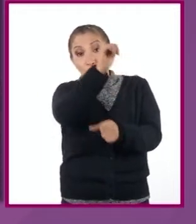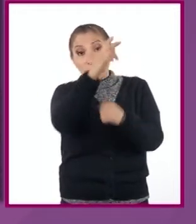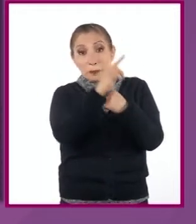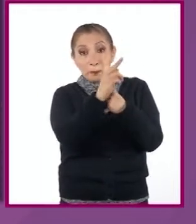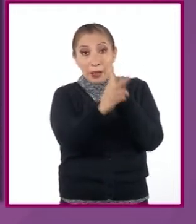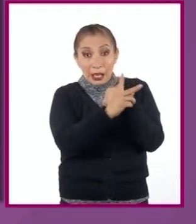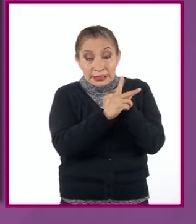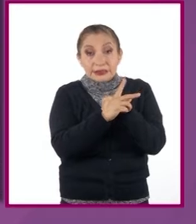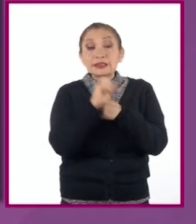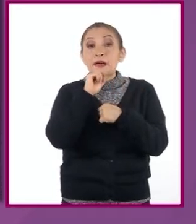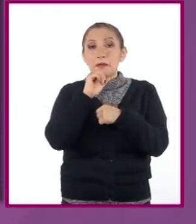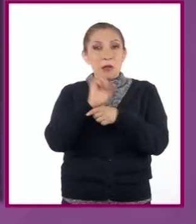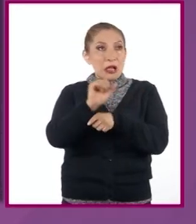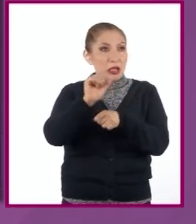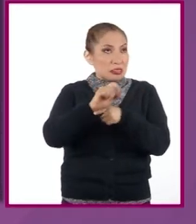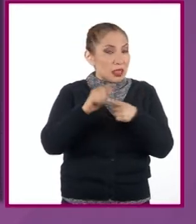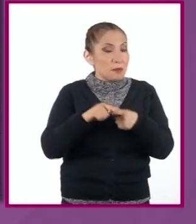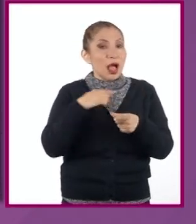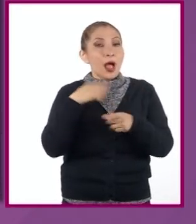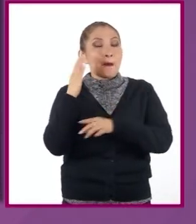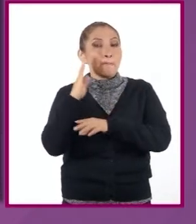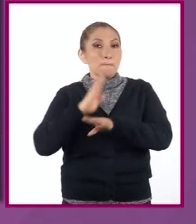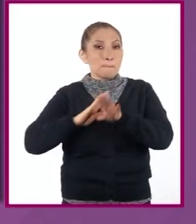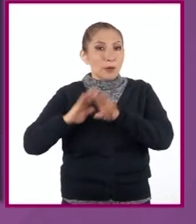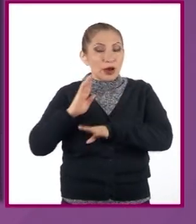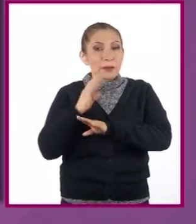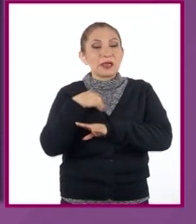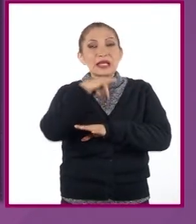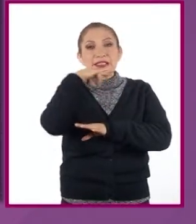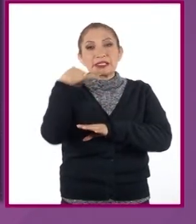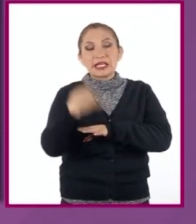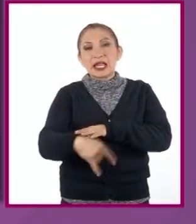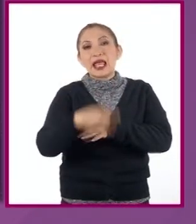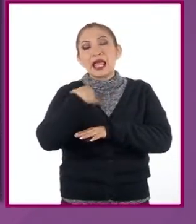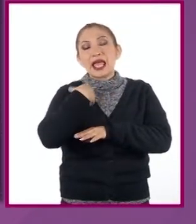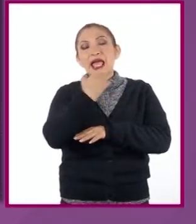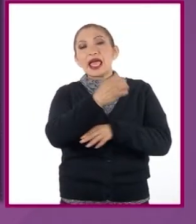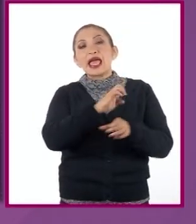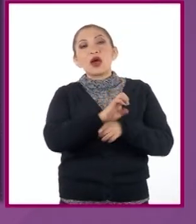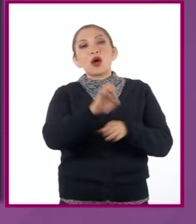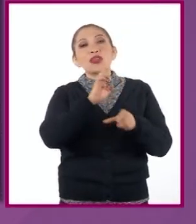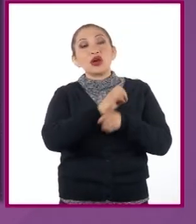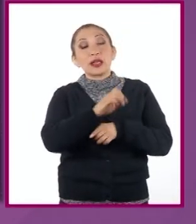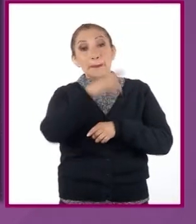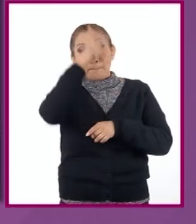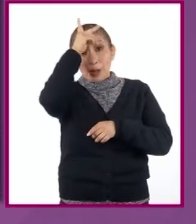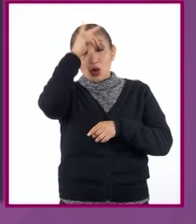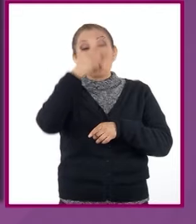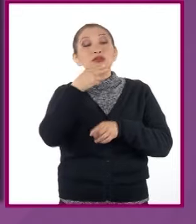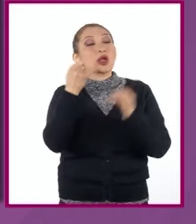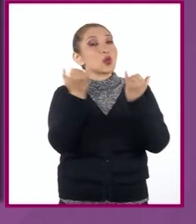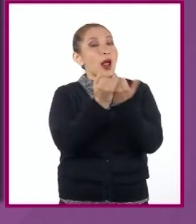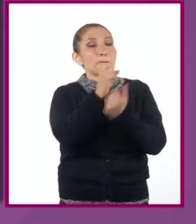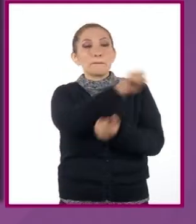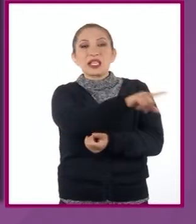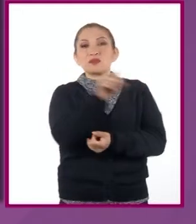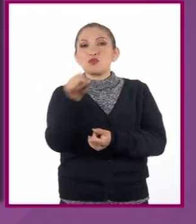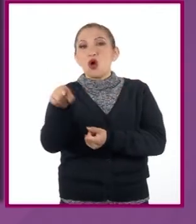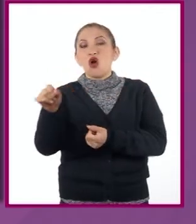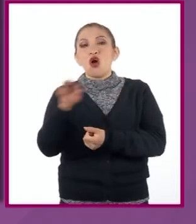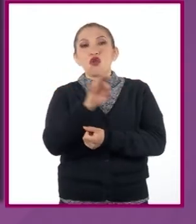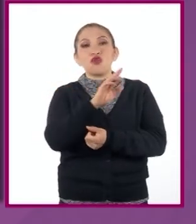países como Argentina, Bolivia, Chile, Ecuador, Paraguay y Perú, también utilizan la misma